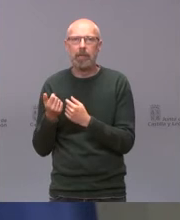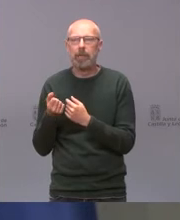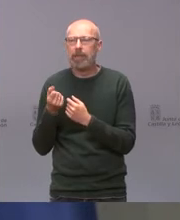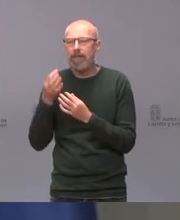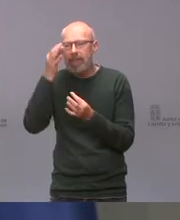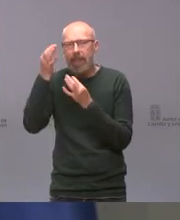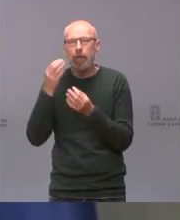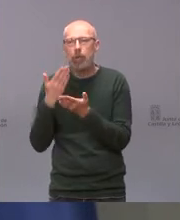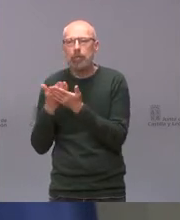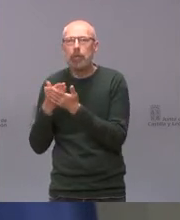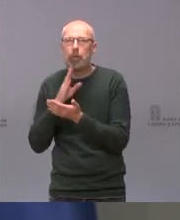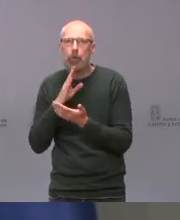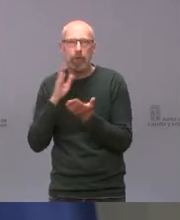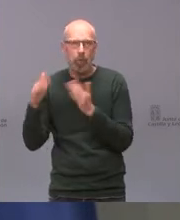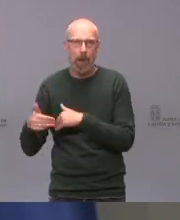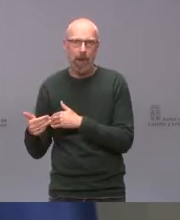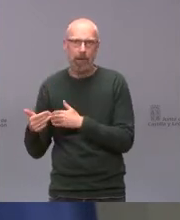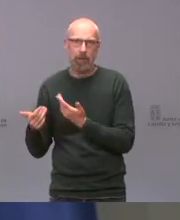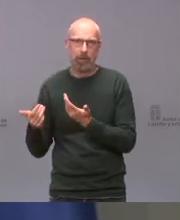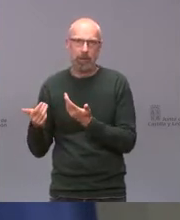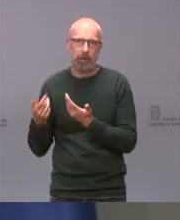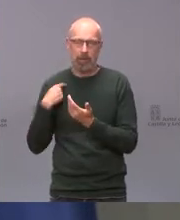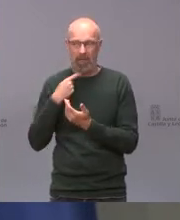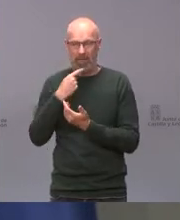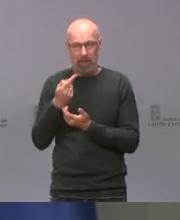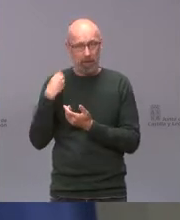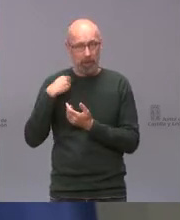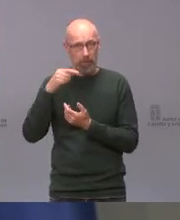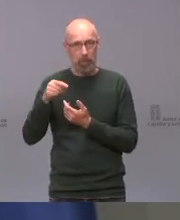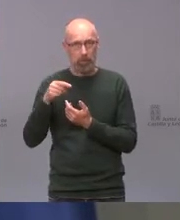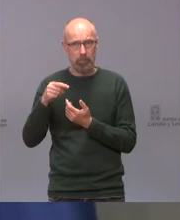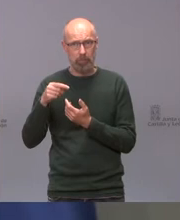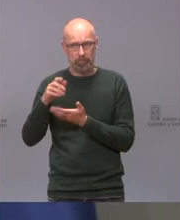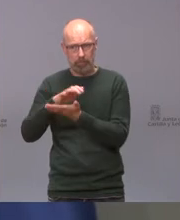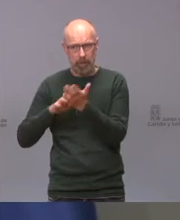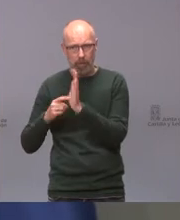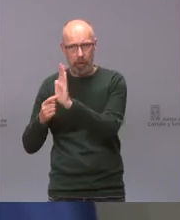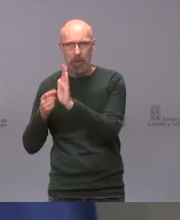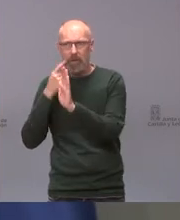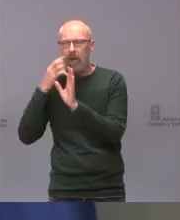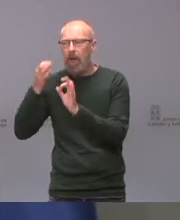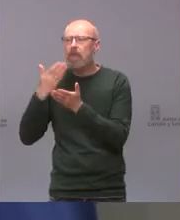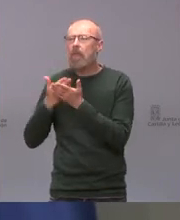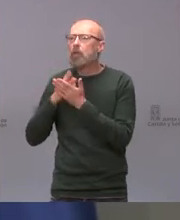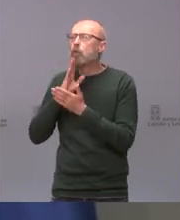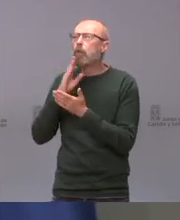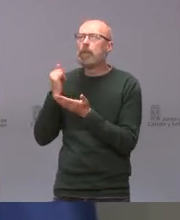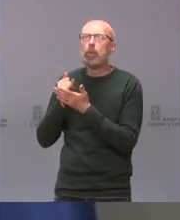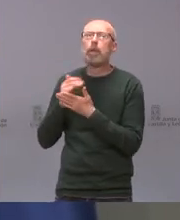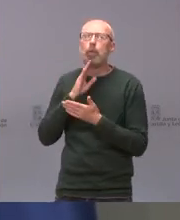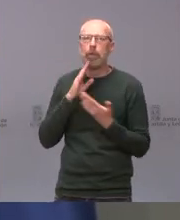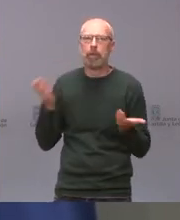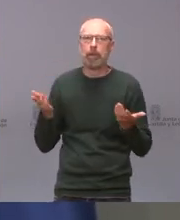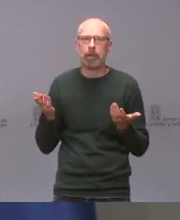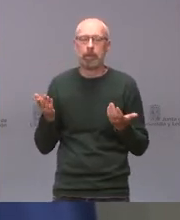hay evidencia que sustente una afirmación de tal magnitud. Porque, de hecho, lo que sí que hay